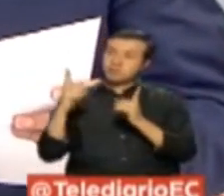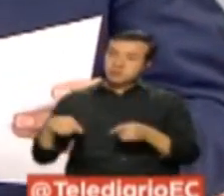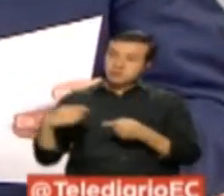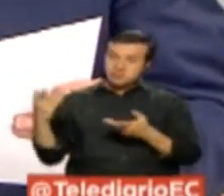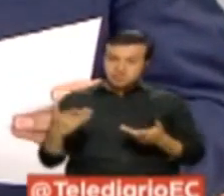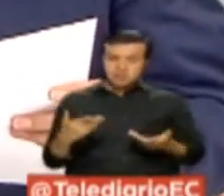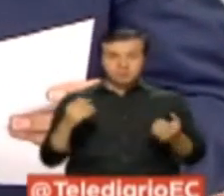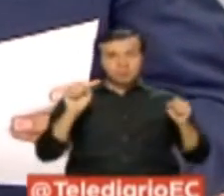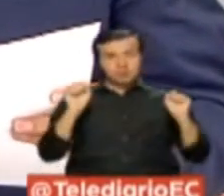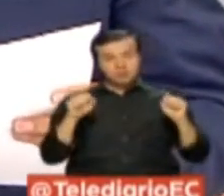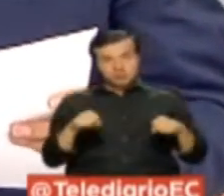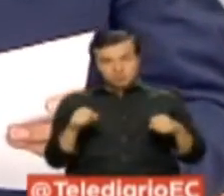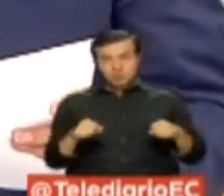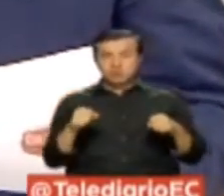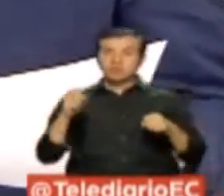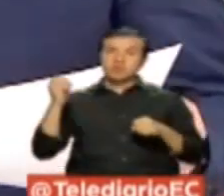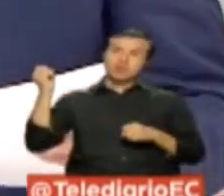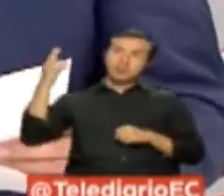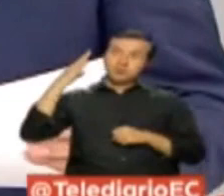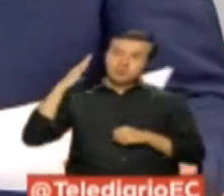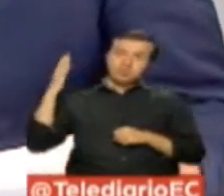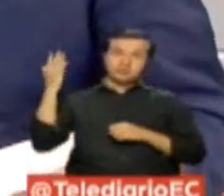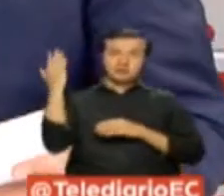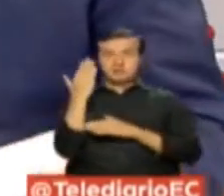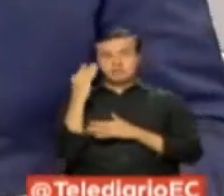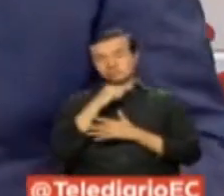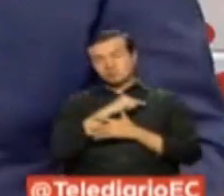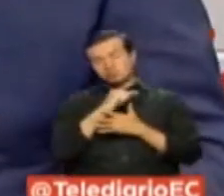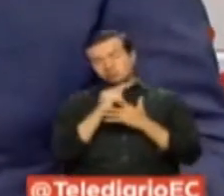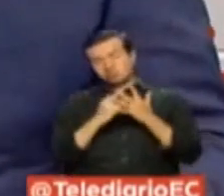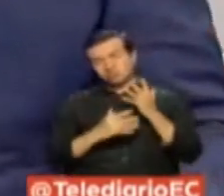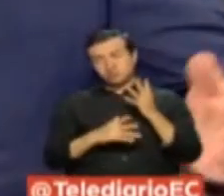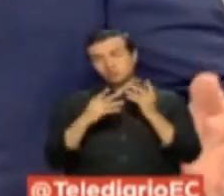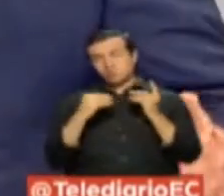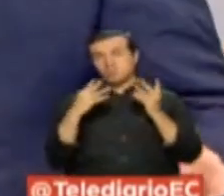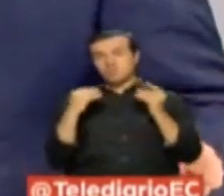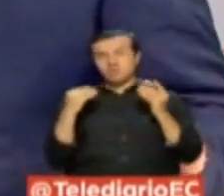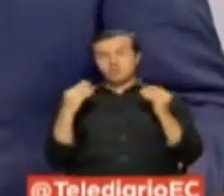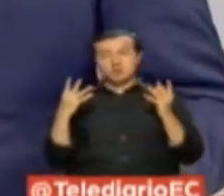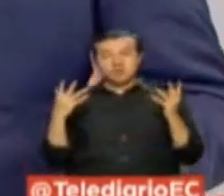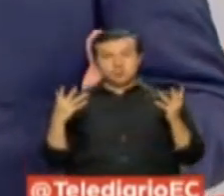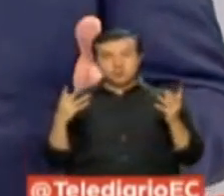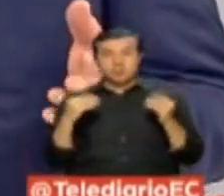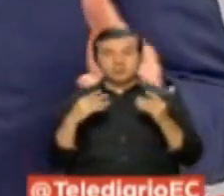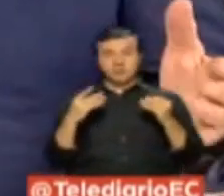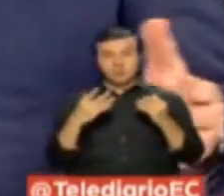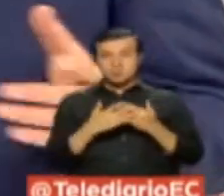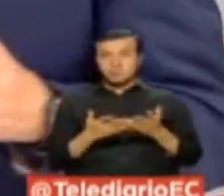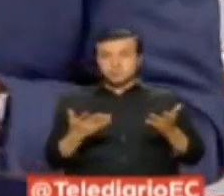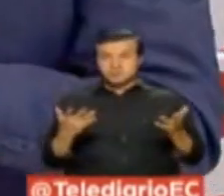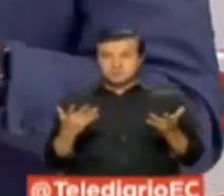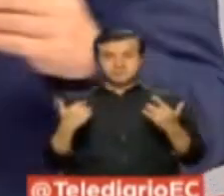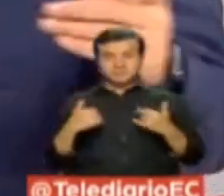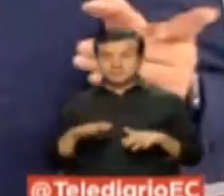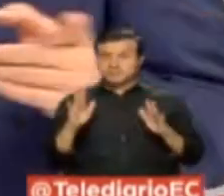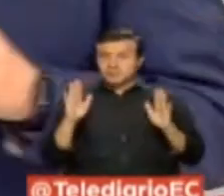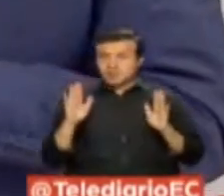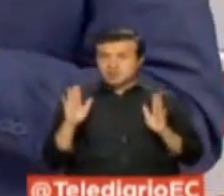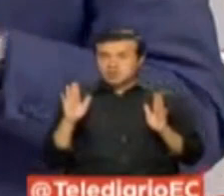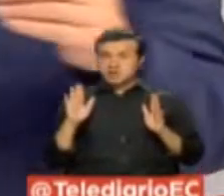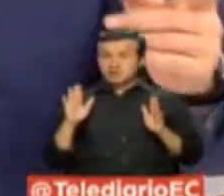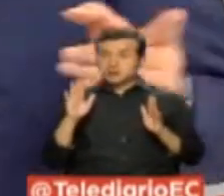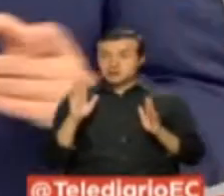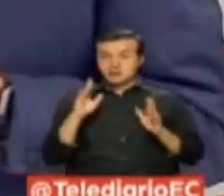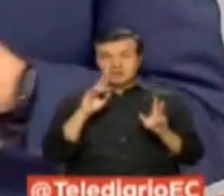motocicletas, televisores, lámparas fluorescentes, en fin, la lista evidentemente es larga, pero basta con pasearse por